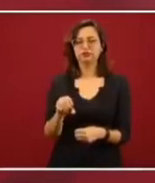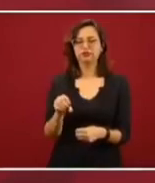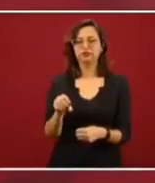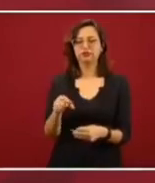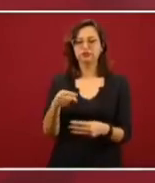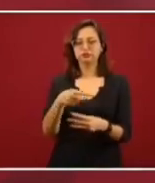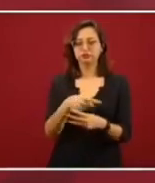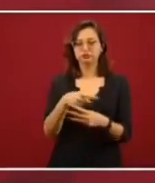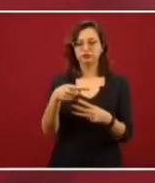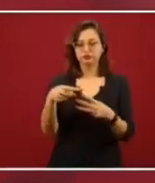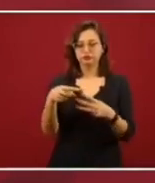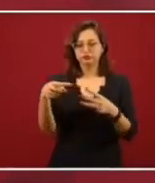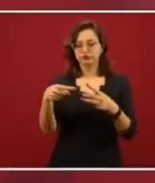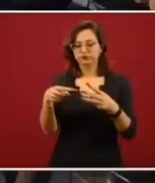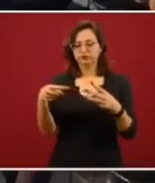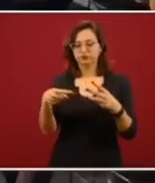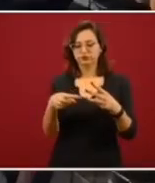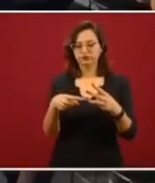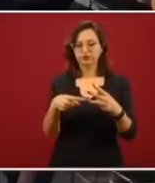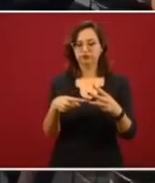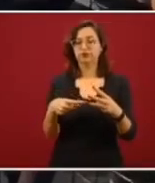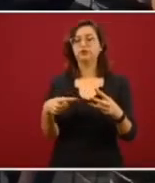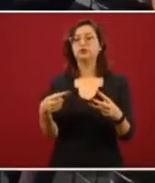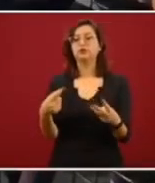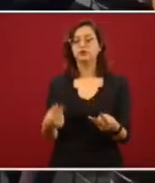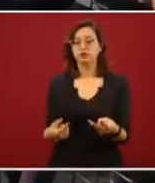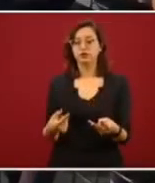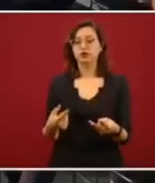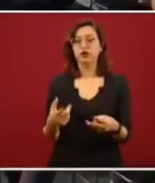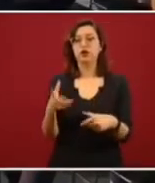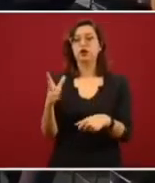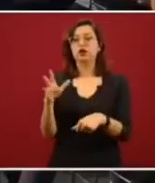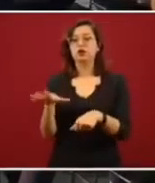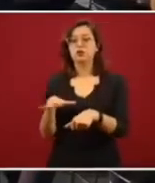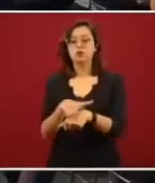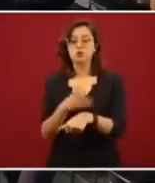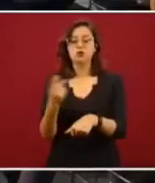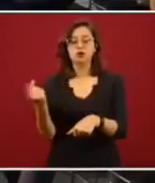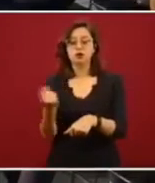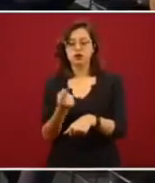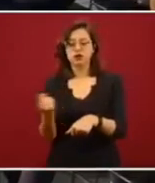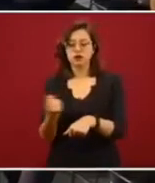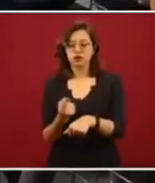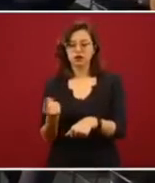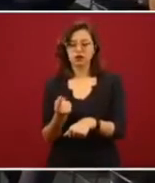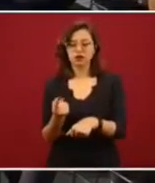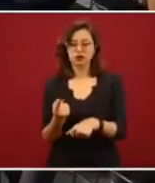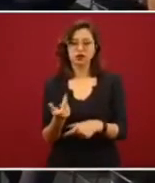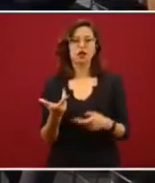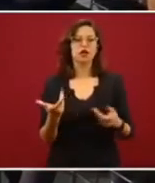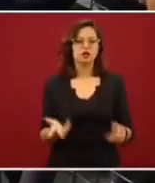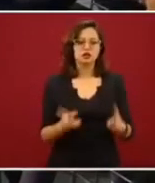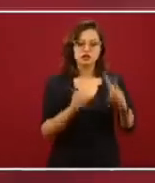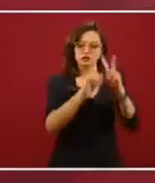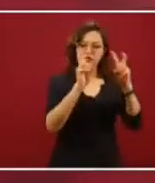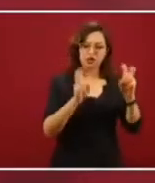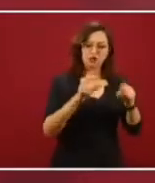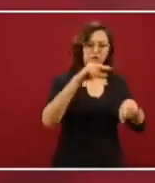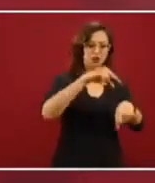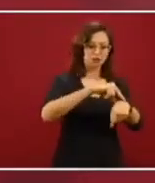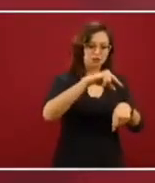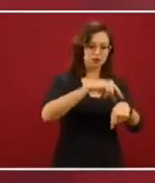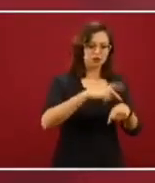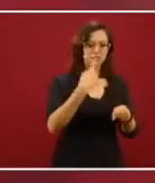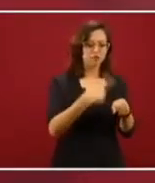además del plan de atención médica a